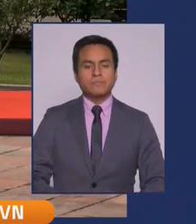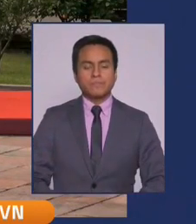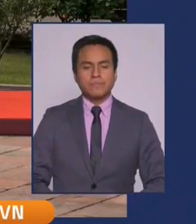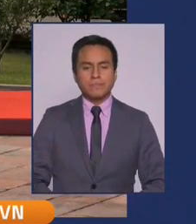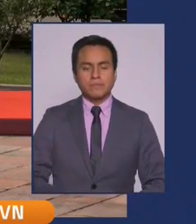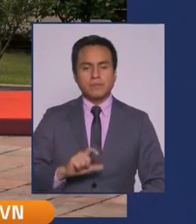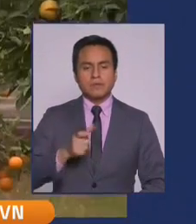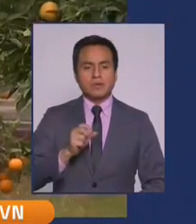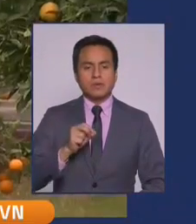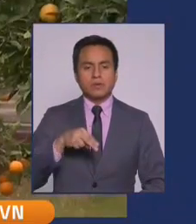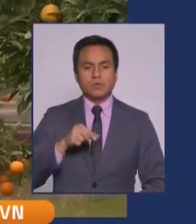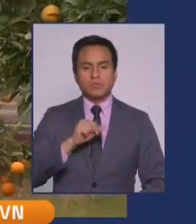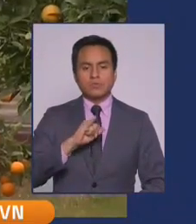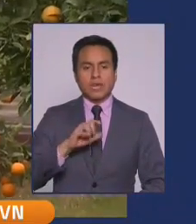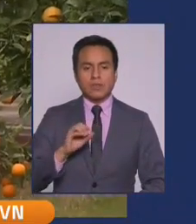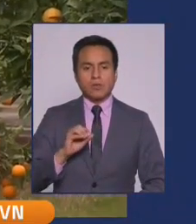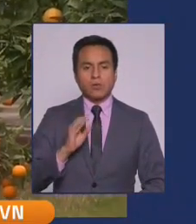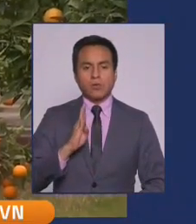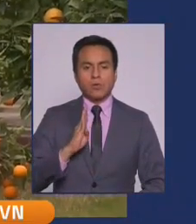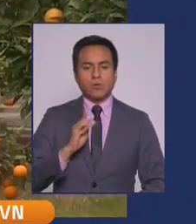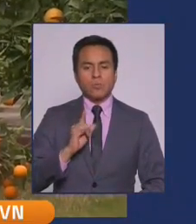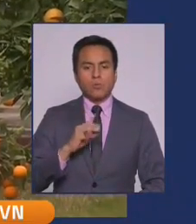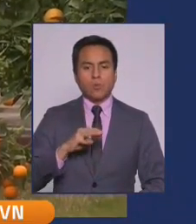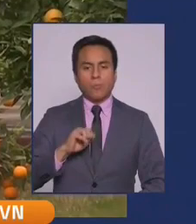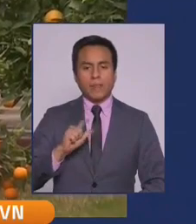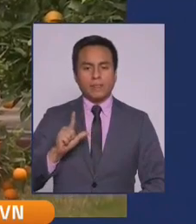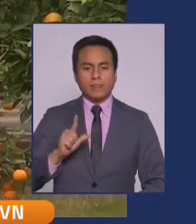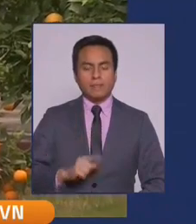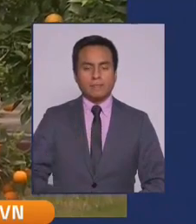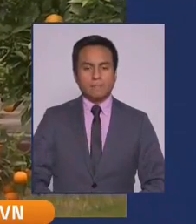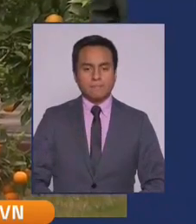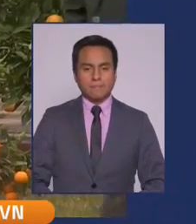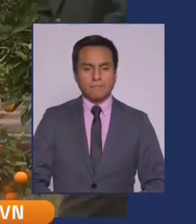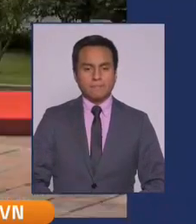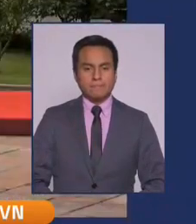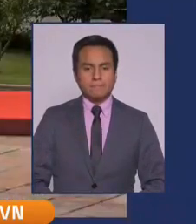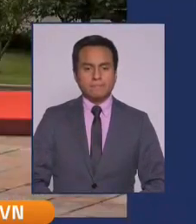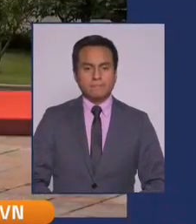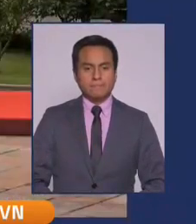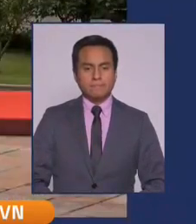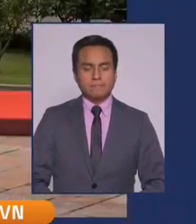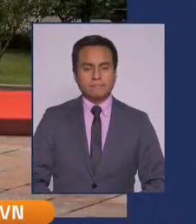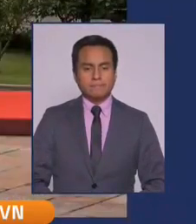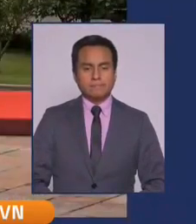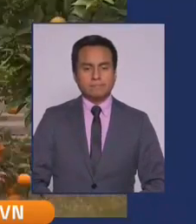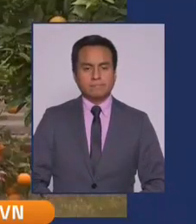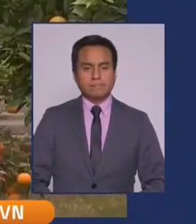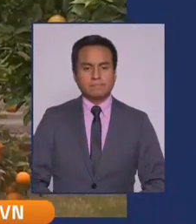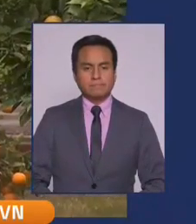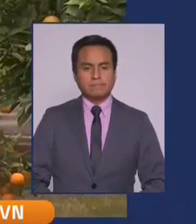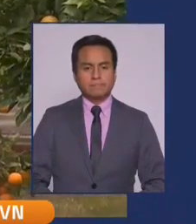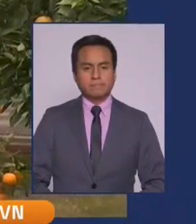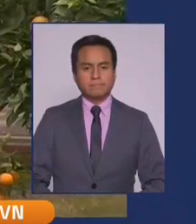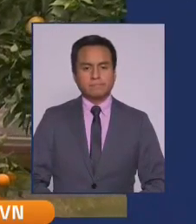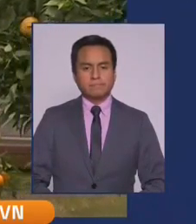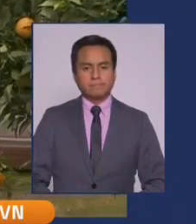alcaldes. Entonces, el hecho de que no se reelijan y quede abierta todas esas municipalidades, obviamente a ellos los favorece, sin